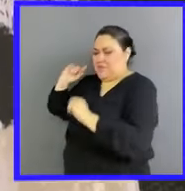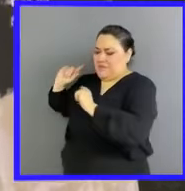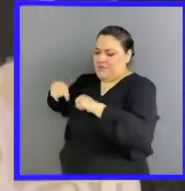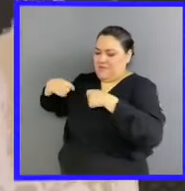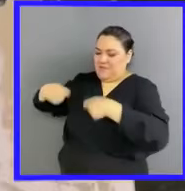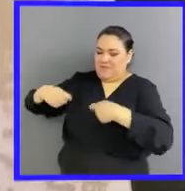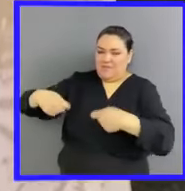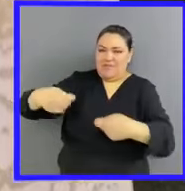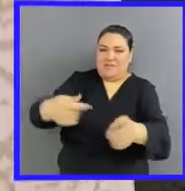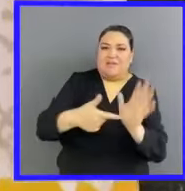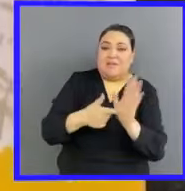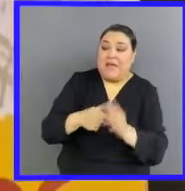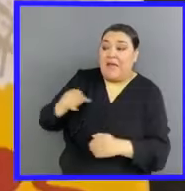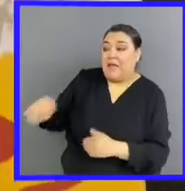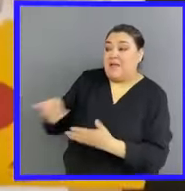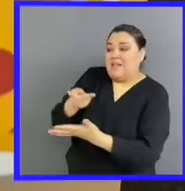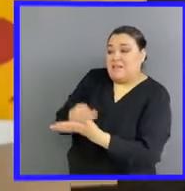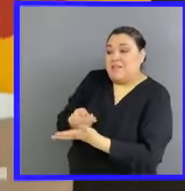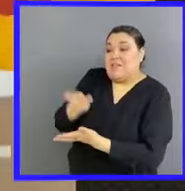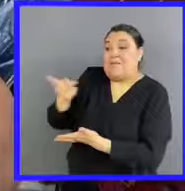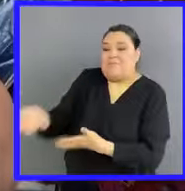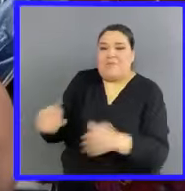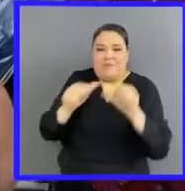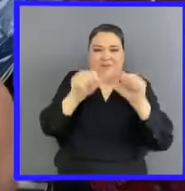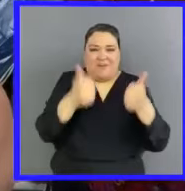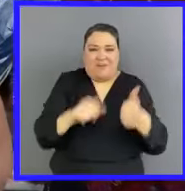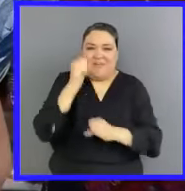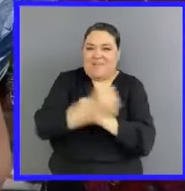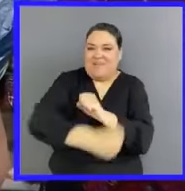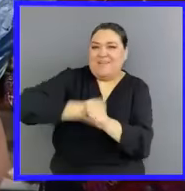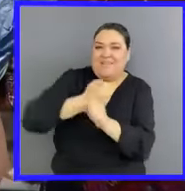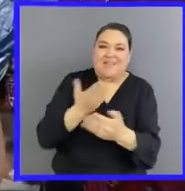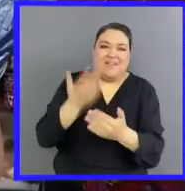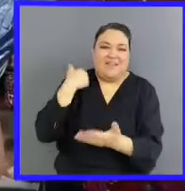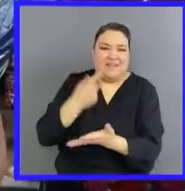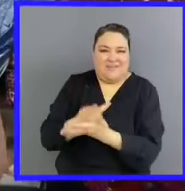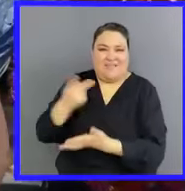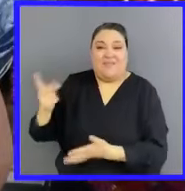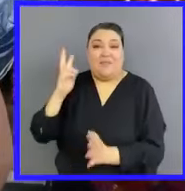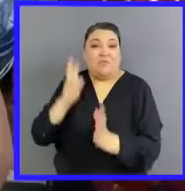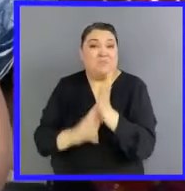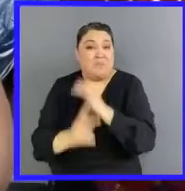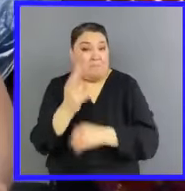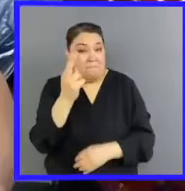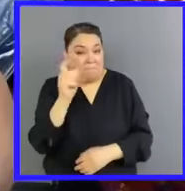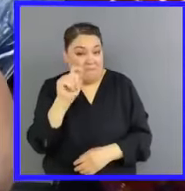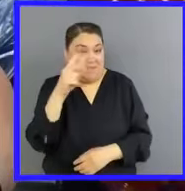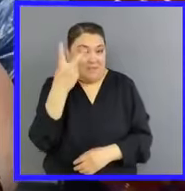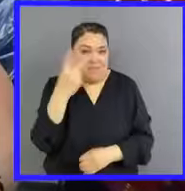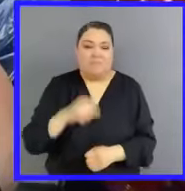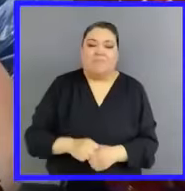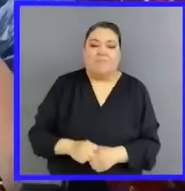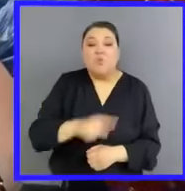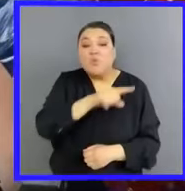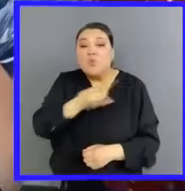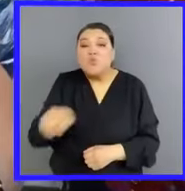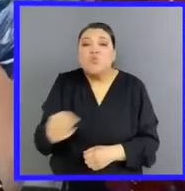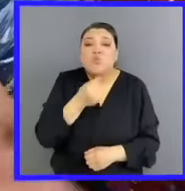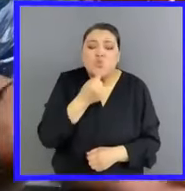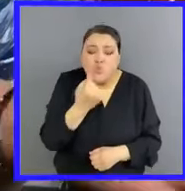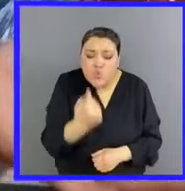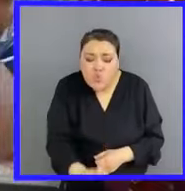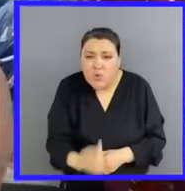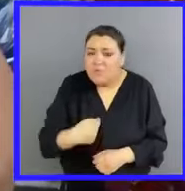Premio Nacional de Artes en 2022. Para que vean los niños que vienen